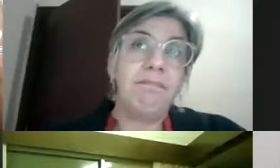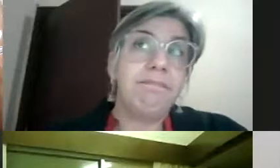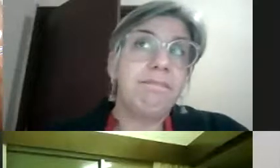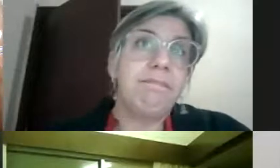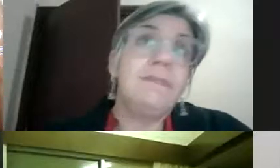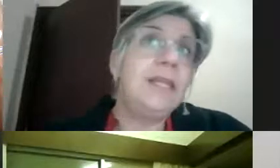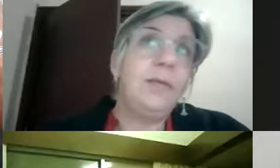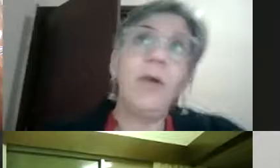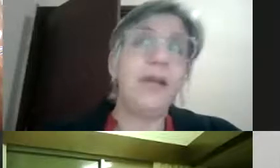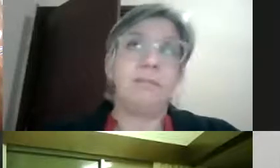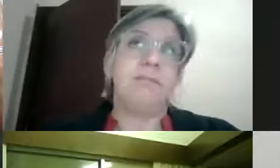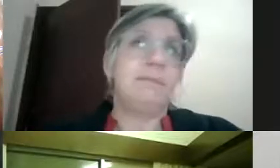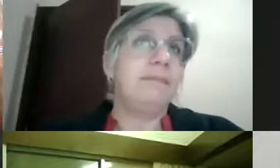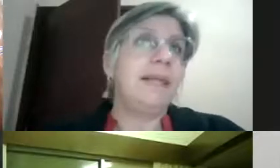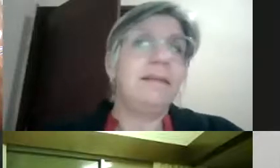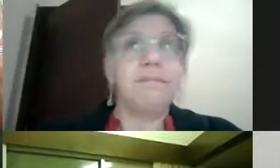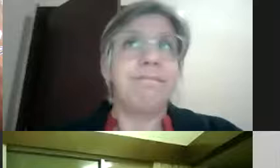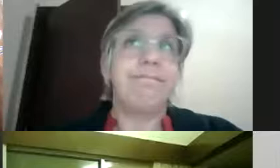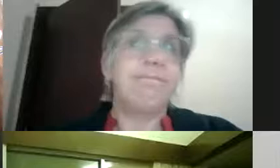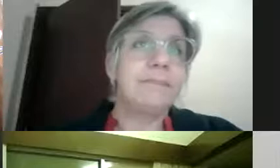Y bueno,